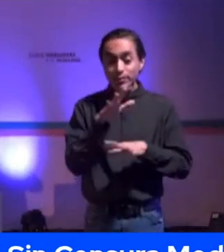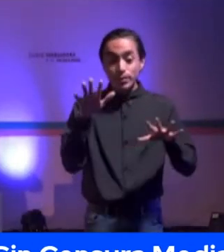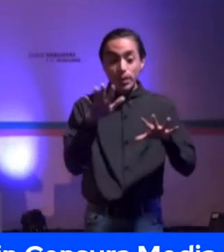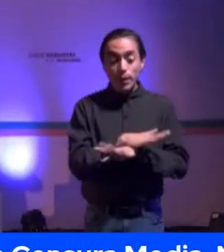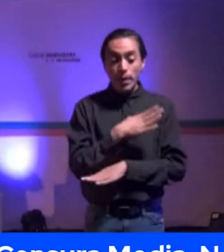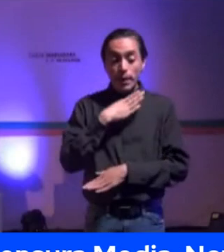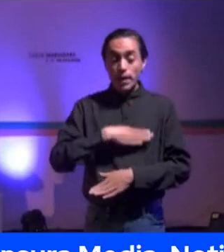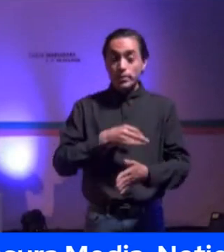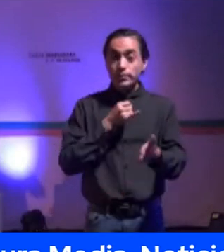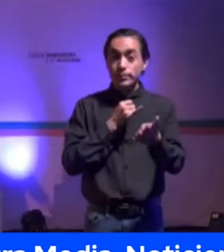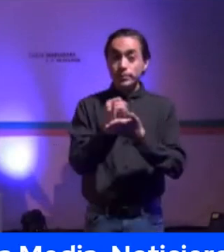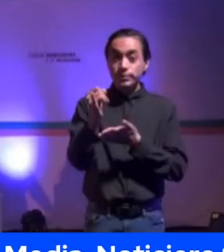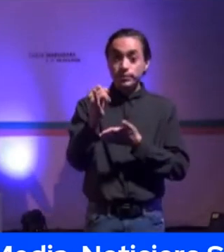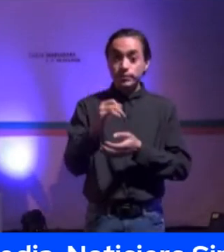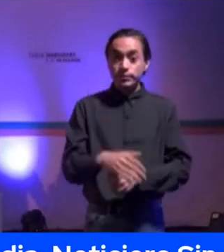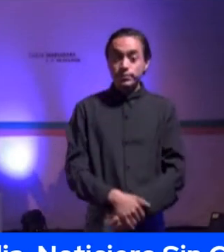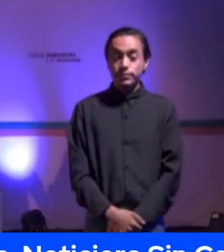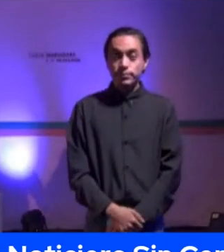democratizarse.